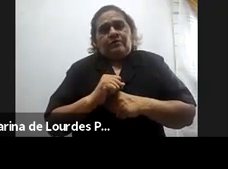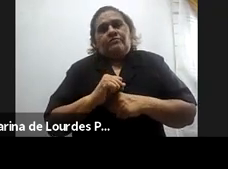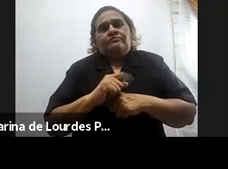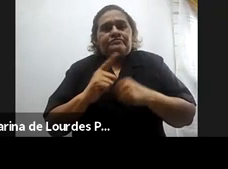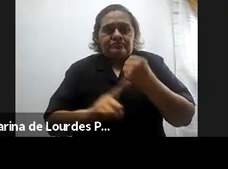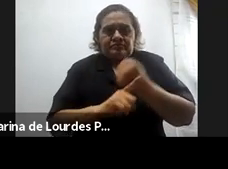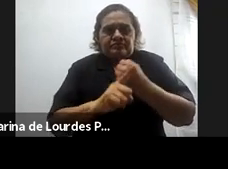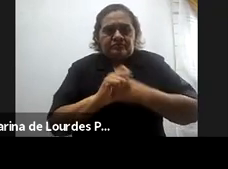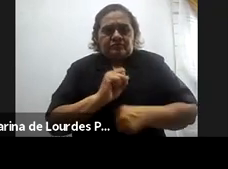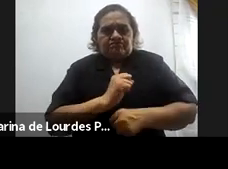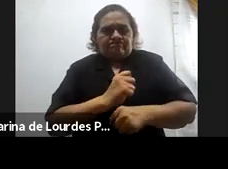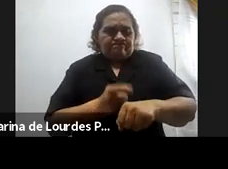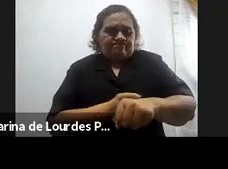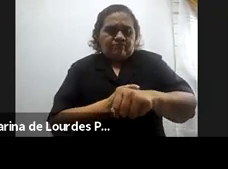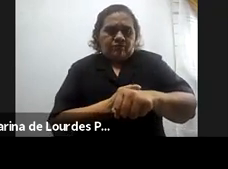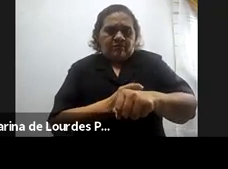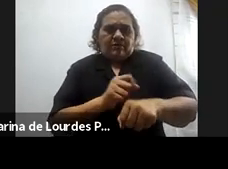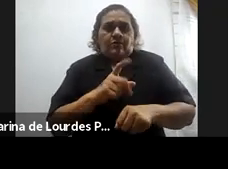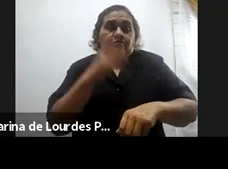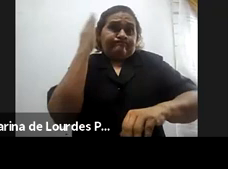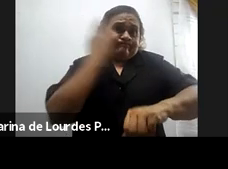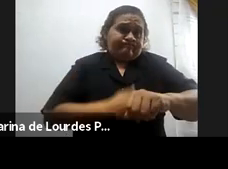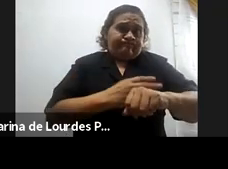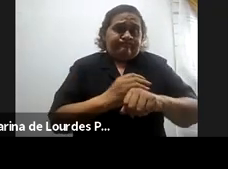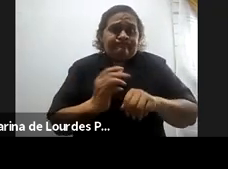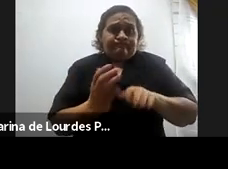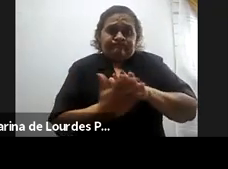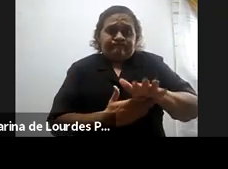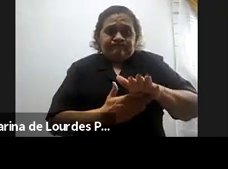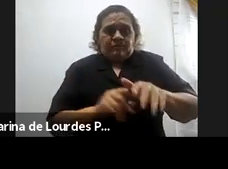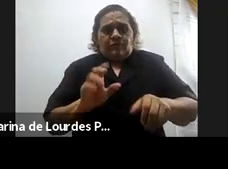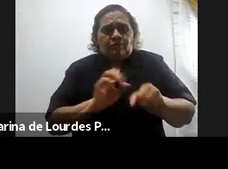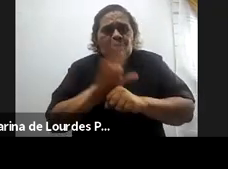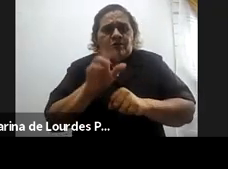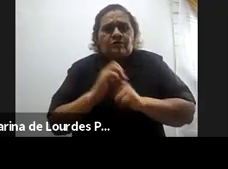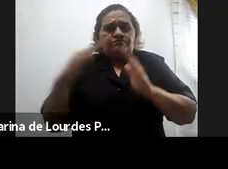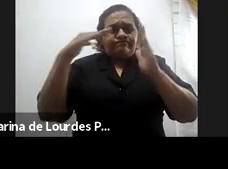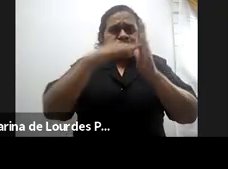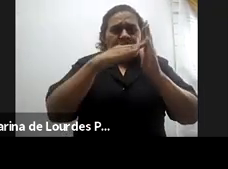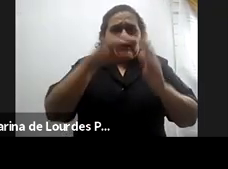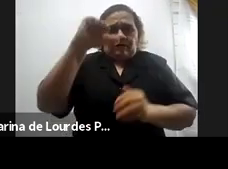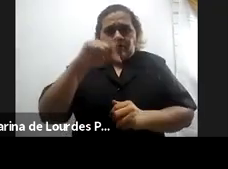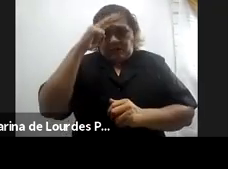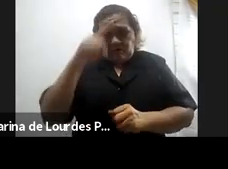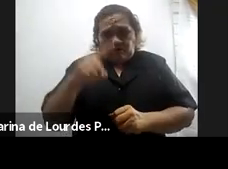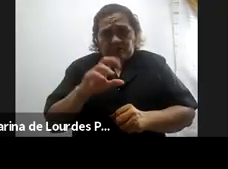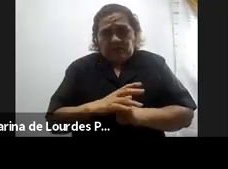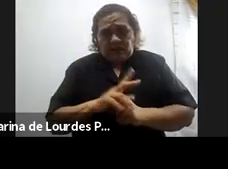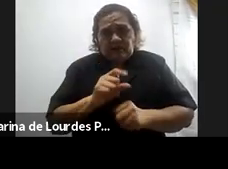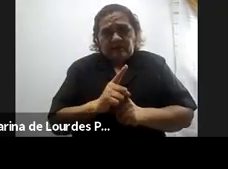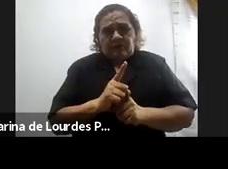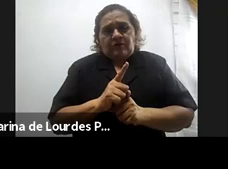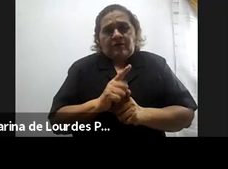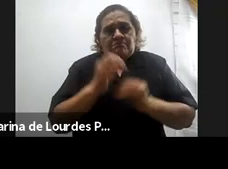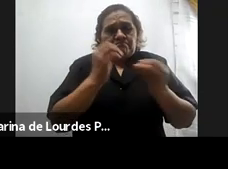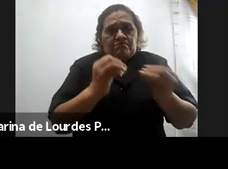o amputación de miembros inferiores. ¿Cuáles son las barreras que existen hoy para la detección oportuna? Hay